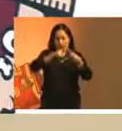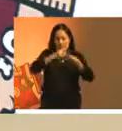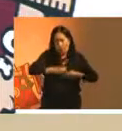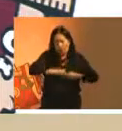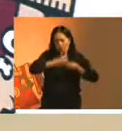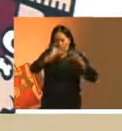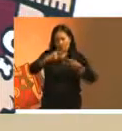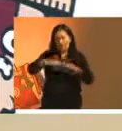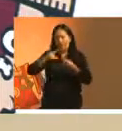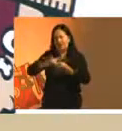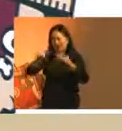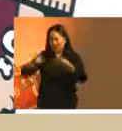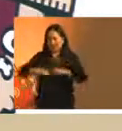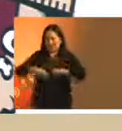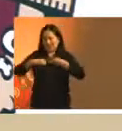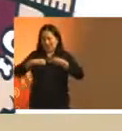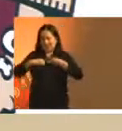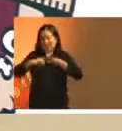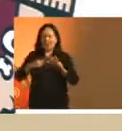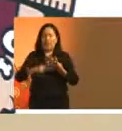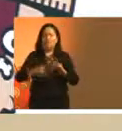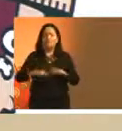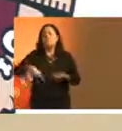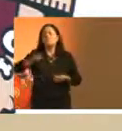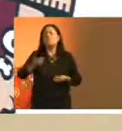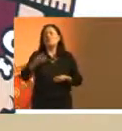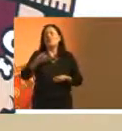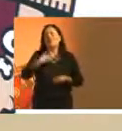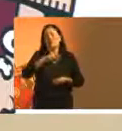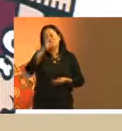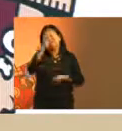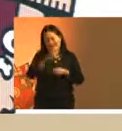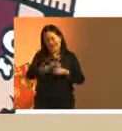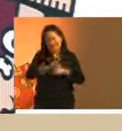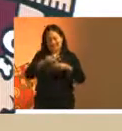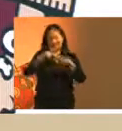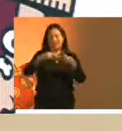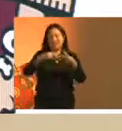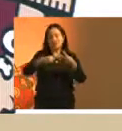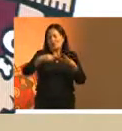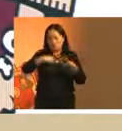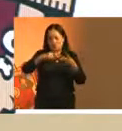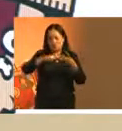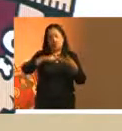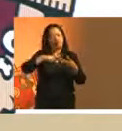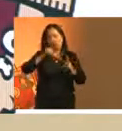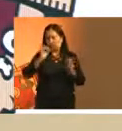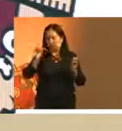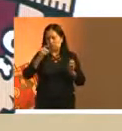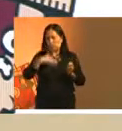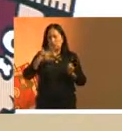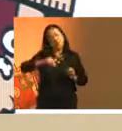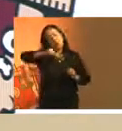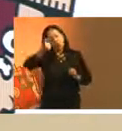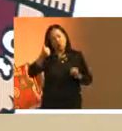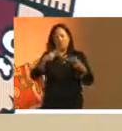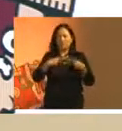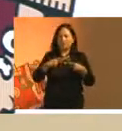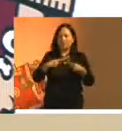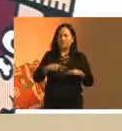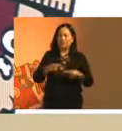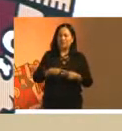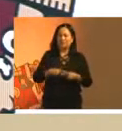una biografía pero tiene tres géneros el tercero no lo hice yo lo hizo el monero rap que ustedes habrán visto en